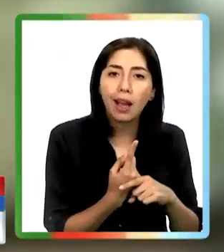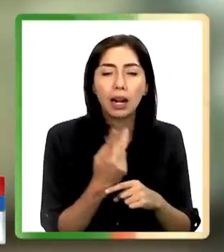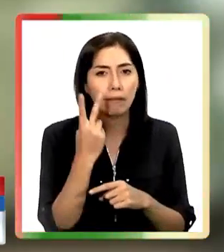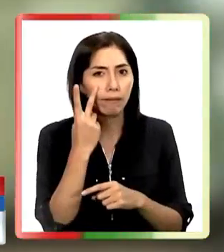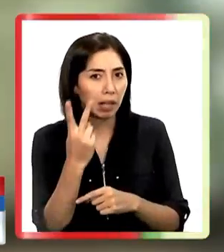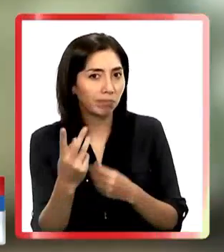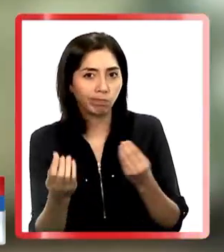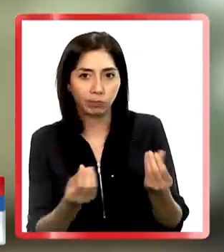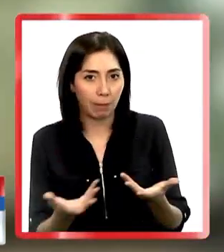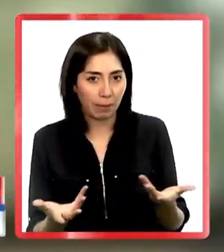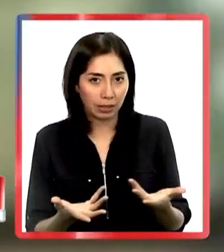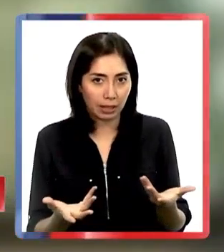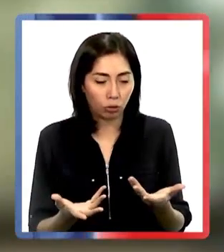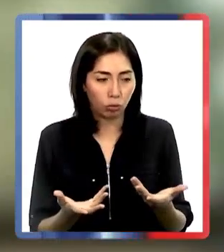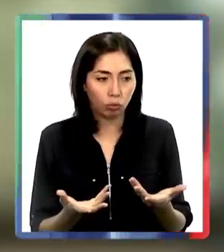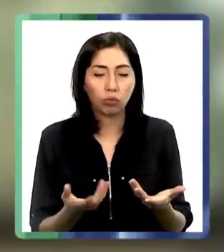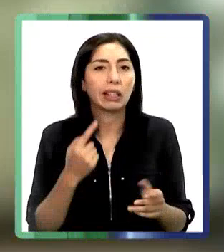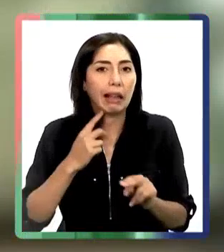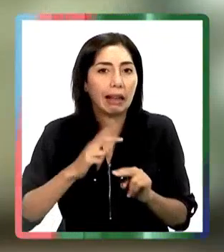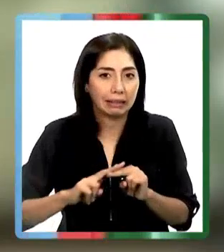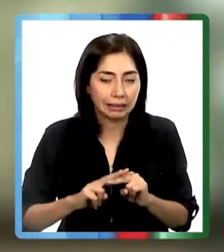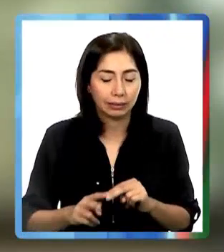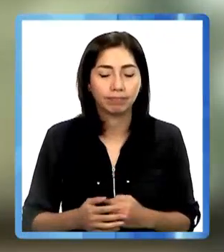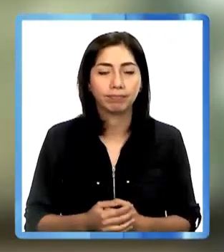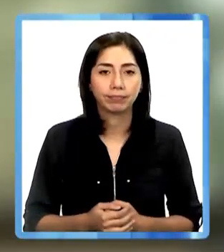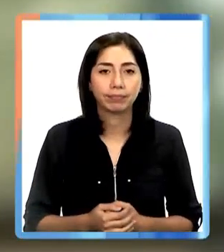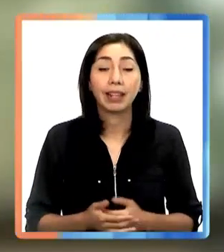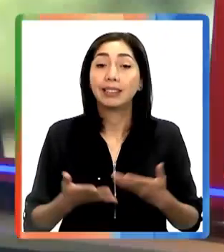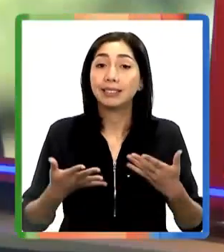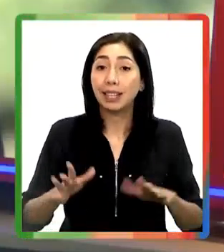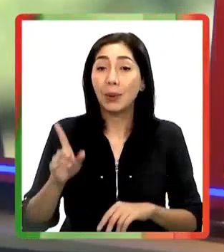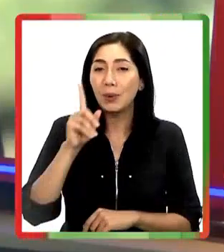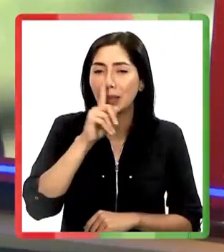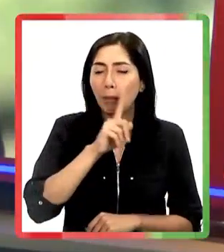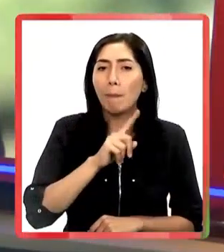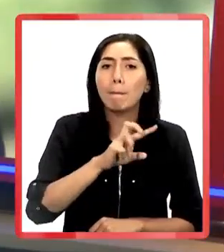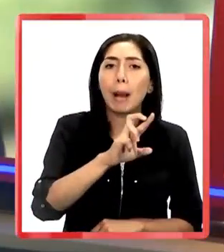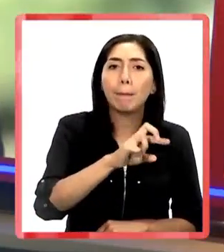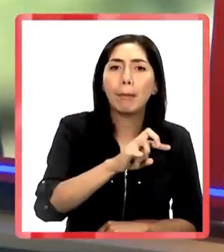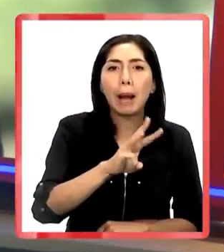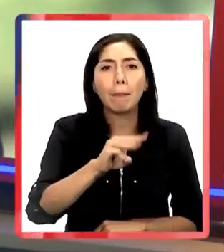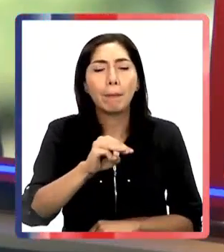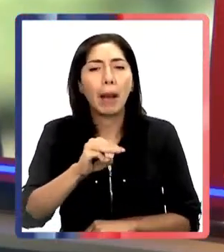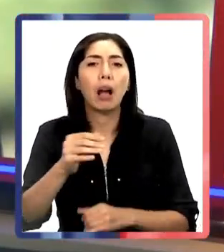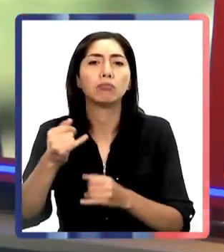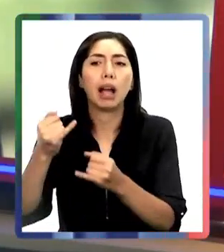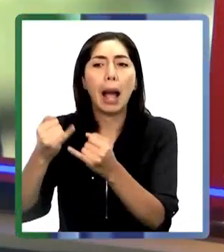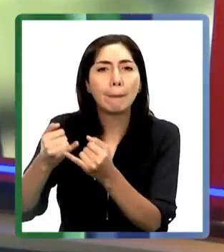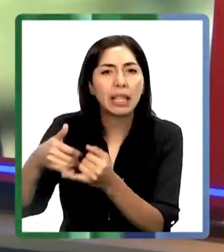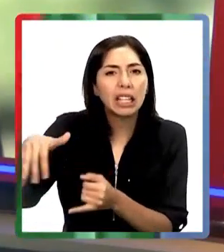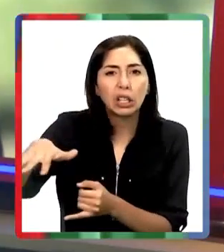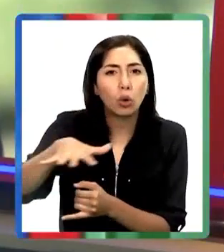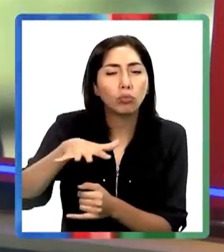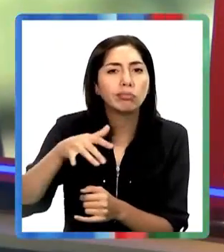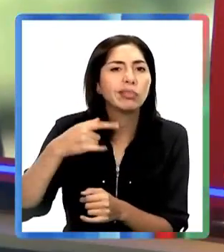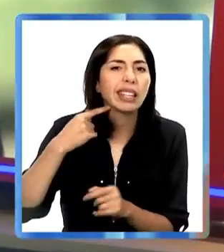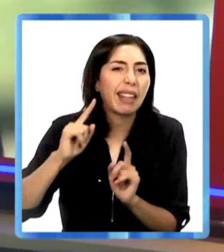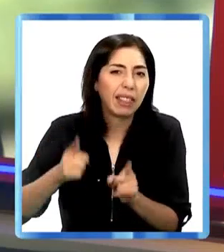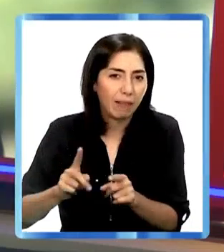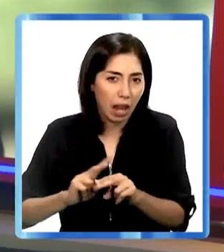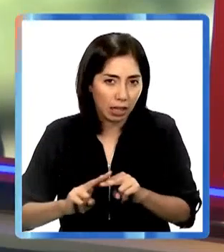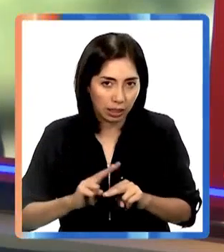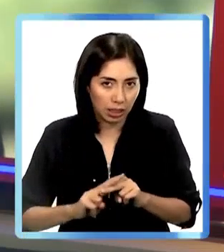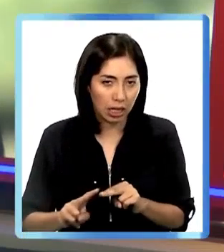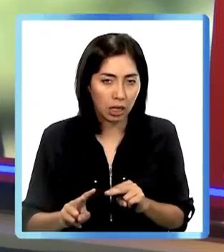ver qué es lo que está pasando y qué se puede hacer con ese niño. Ya para ir terminando, ¿qué deberían hacer los padres y los amigos, que es muy